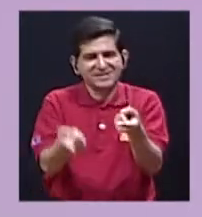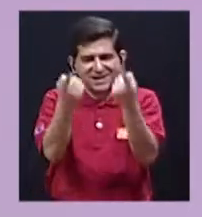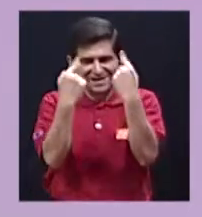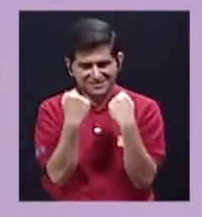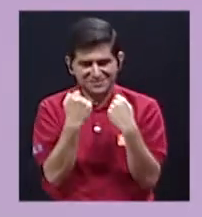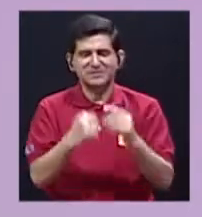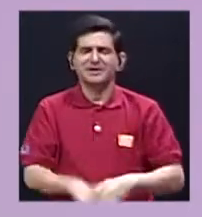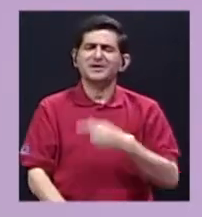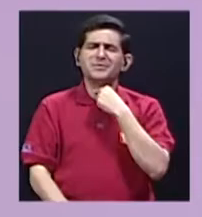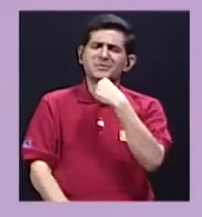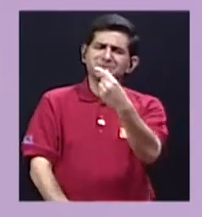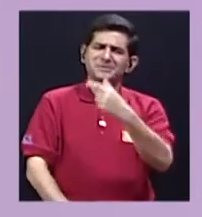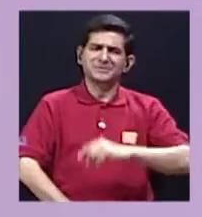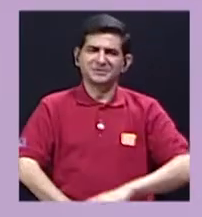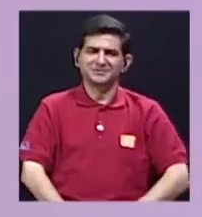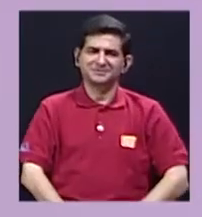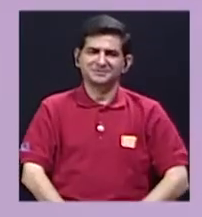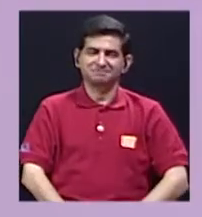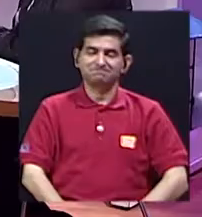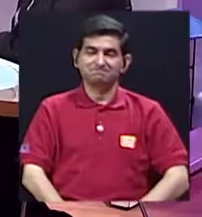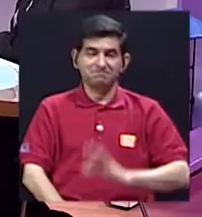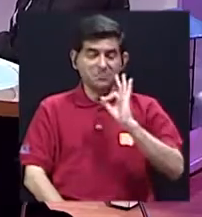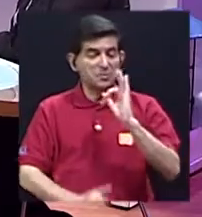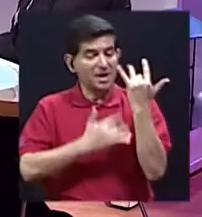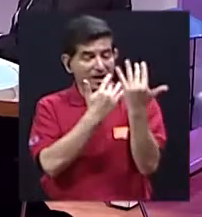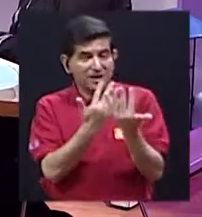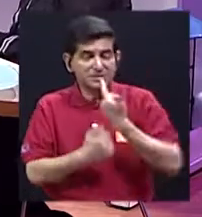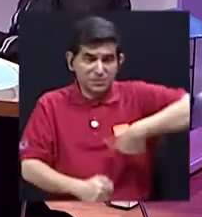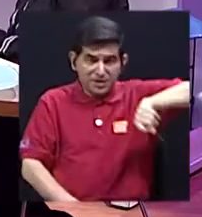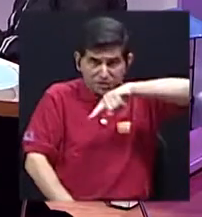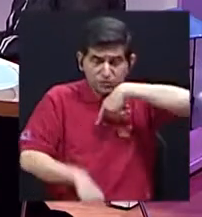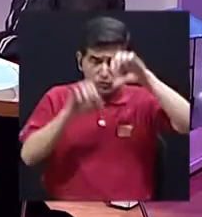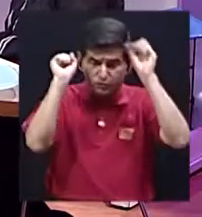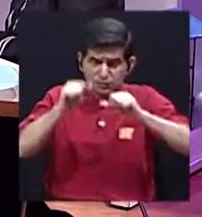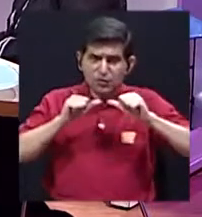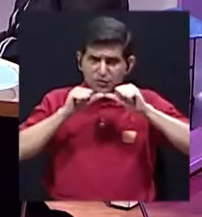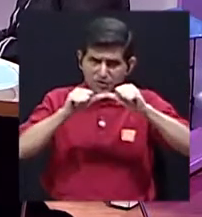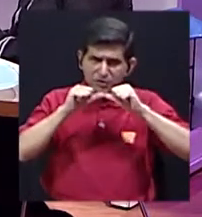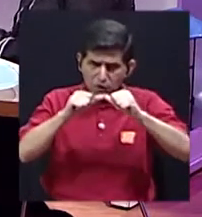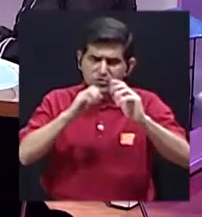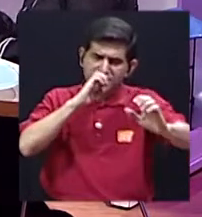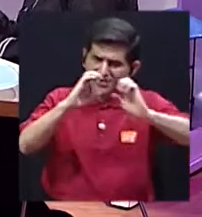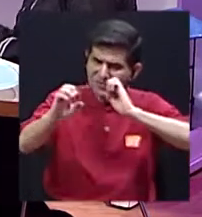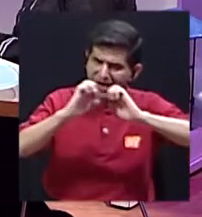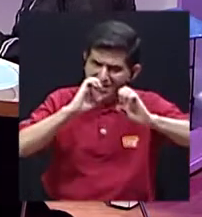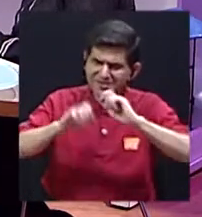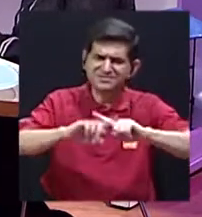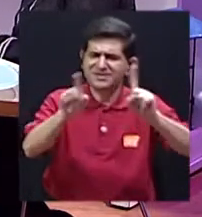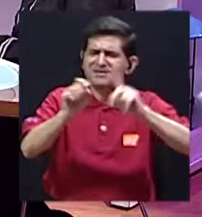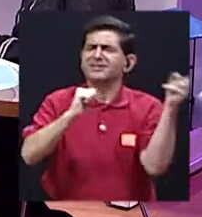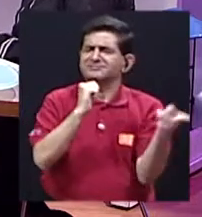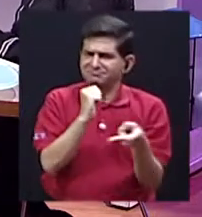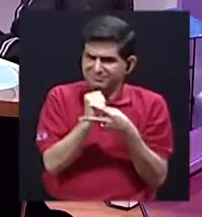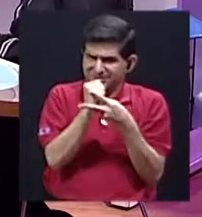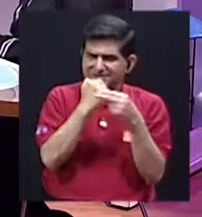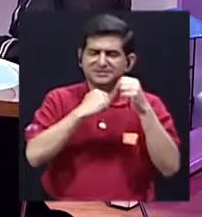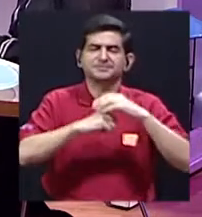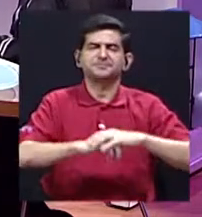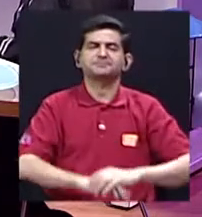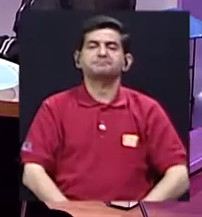con nosotras de placer y bueno esperamos poder seguirla entrevistando en muchas ocasiones